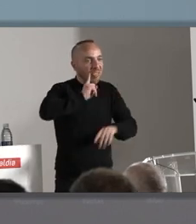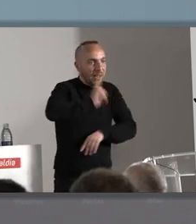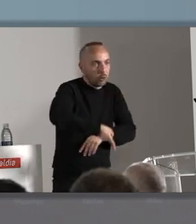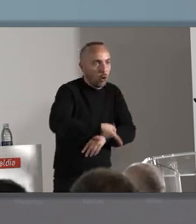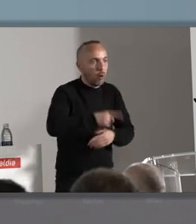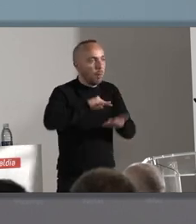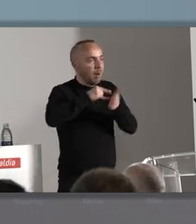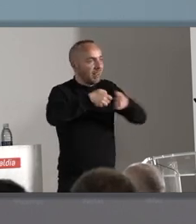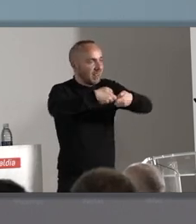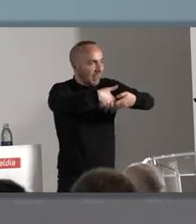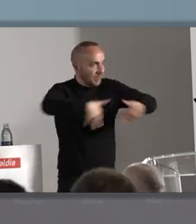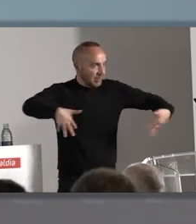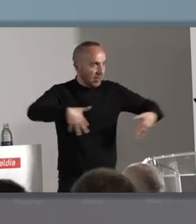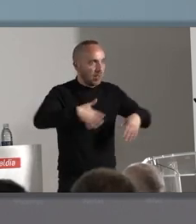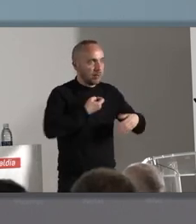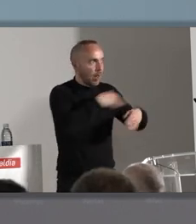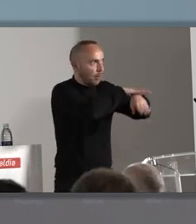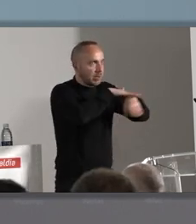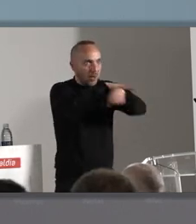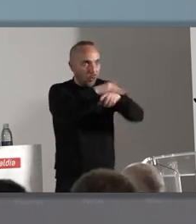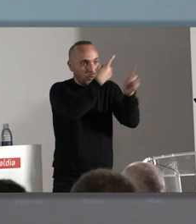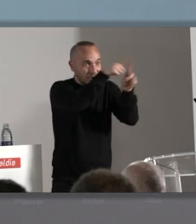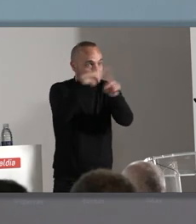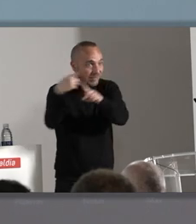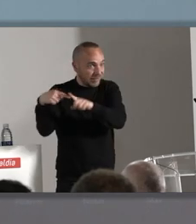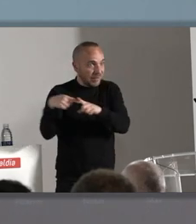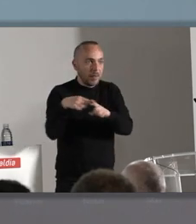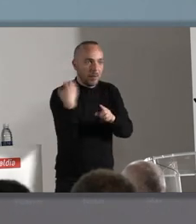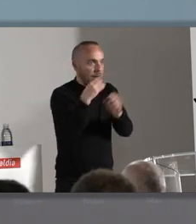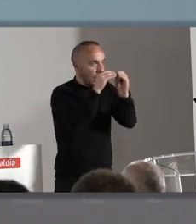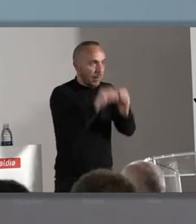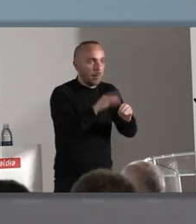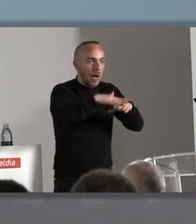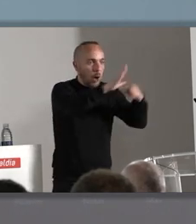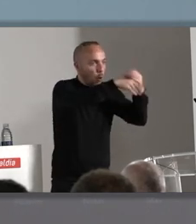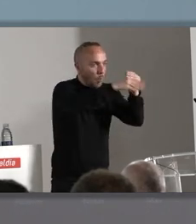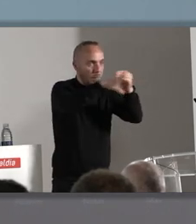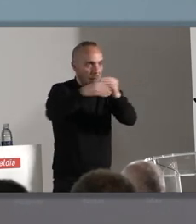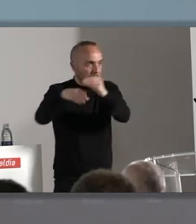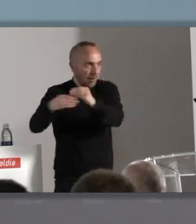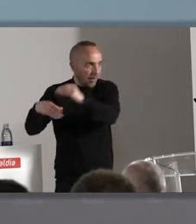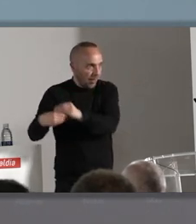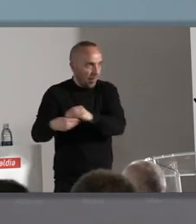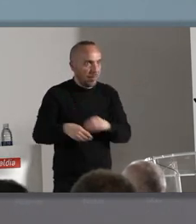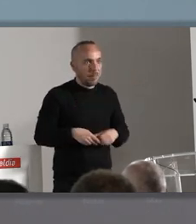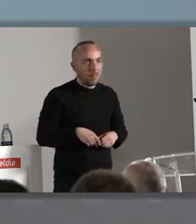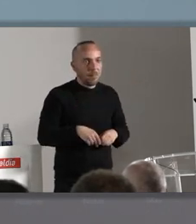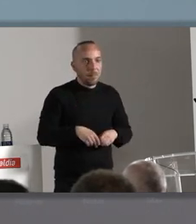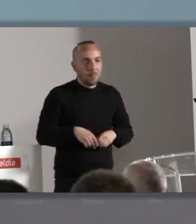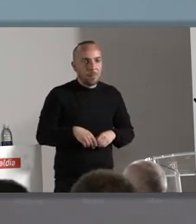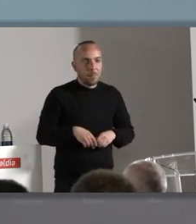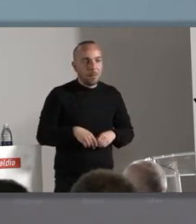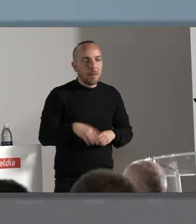varias administraciones que puedan, digamos, a favorecer esta complementariedad, ¿no? Y ahora había solo